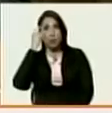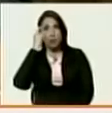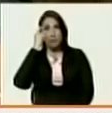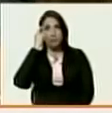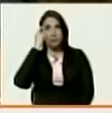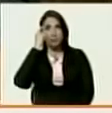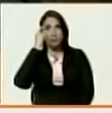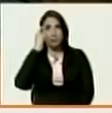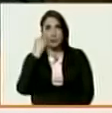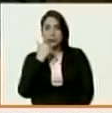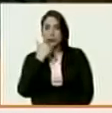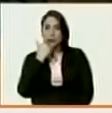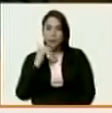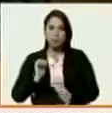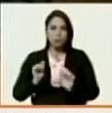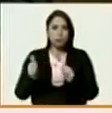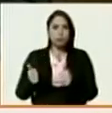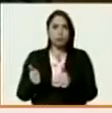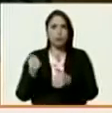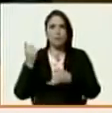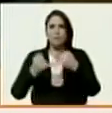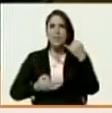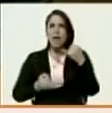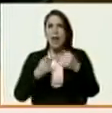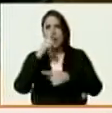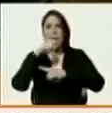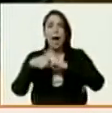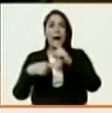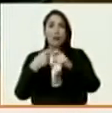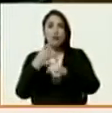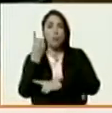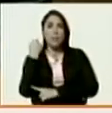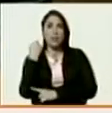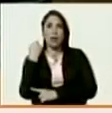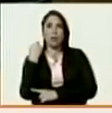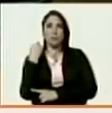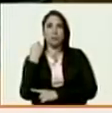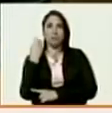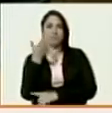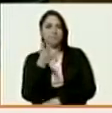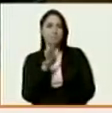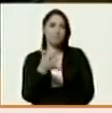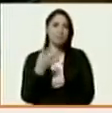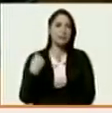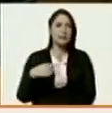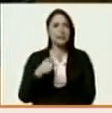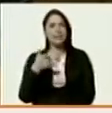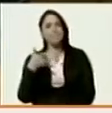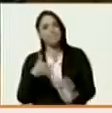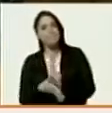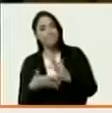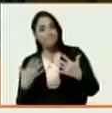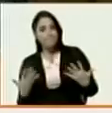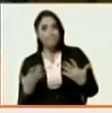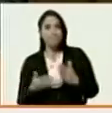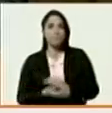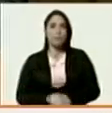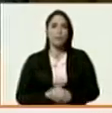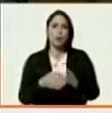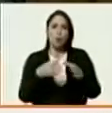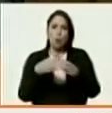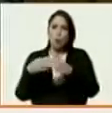de finales del año pasado, quizás, que tiene mucho que ver con el orden